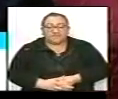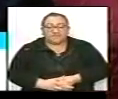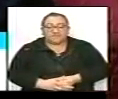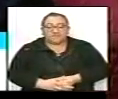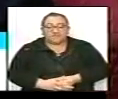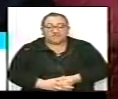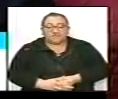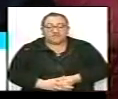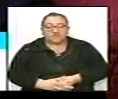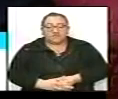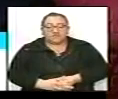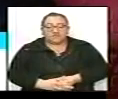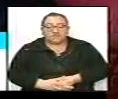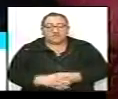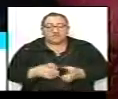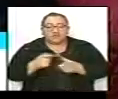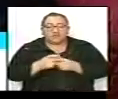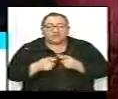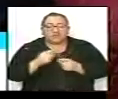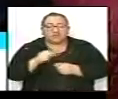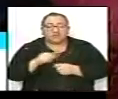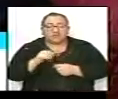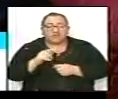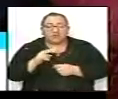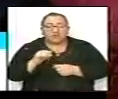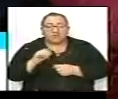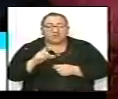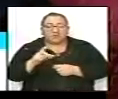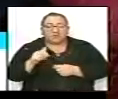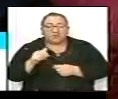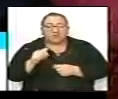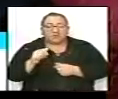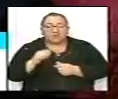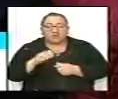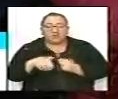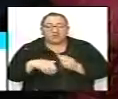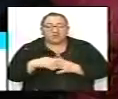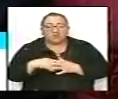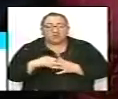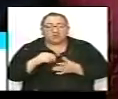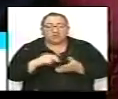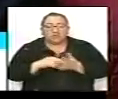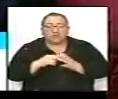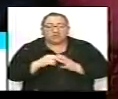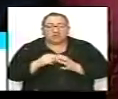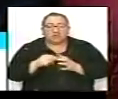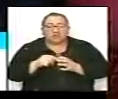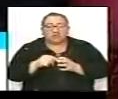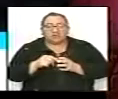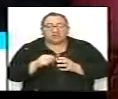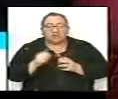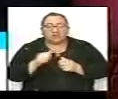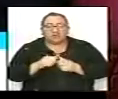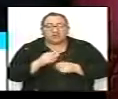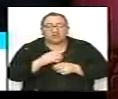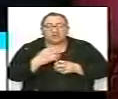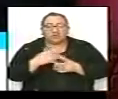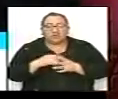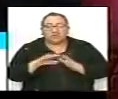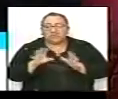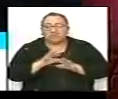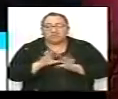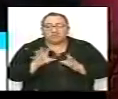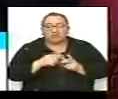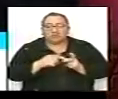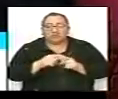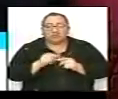los que señala el congresista Quintanilla, que el tema de los movimientos regionales y locales escapa de esto y entonces van a